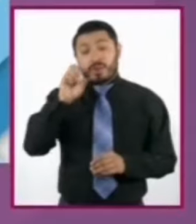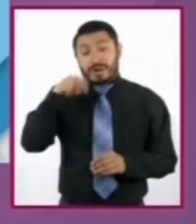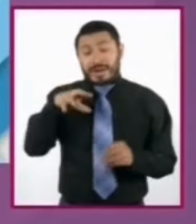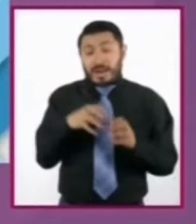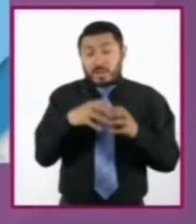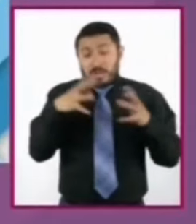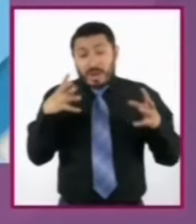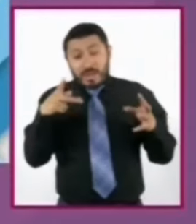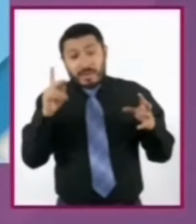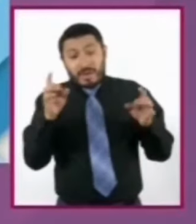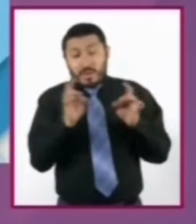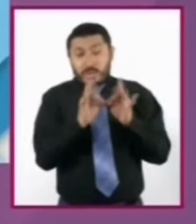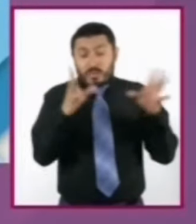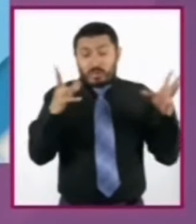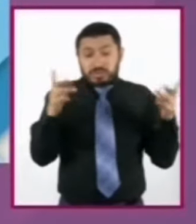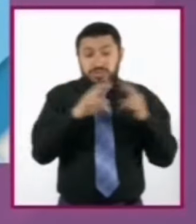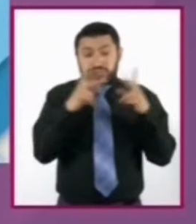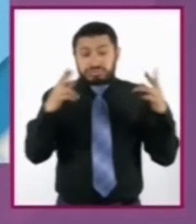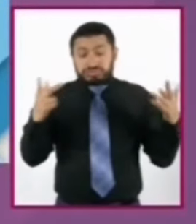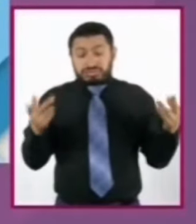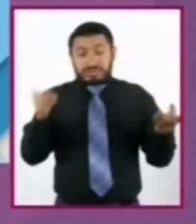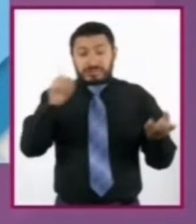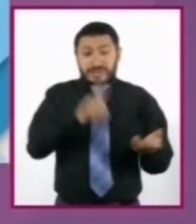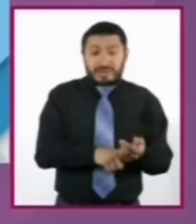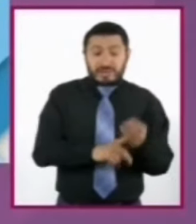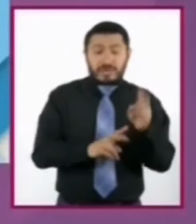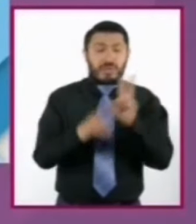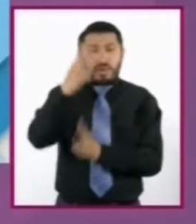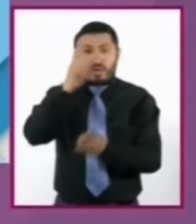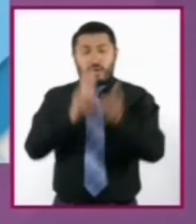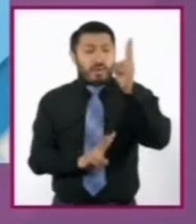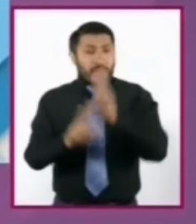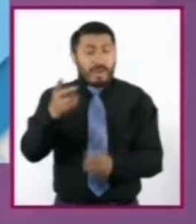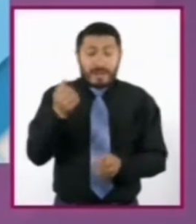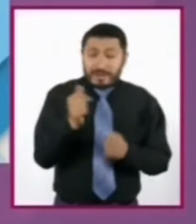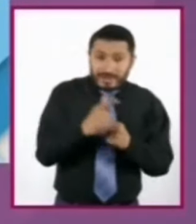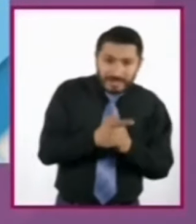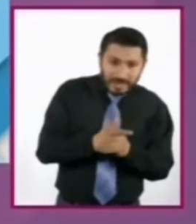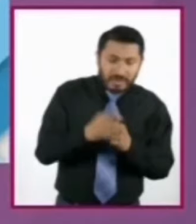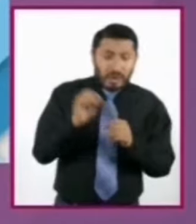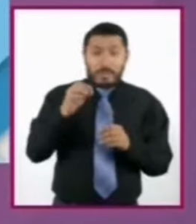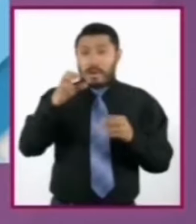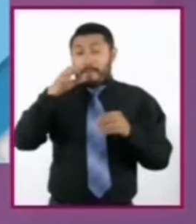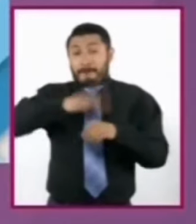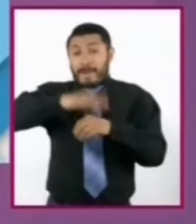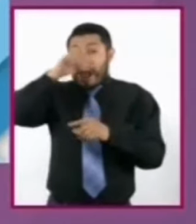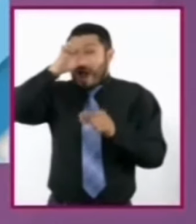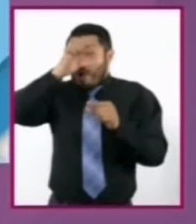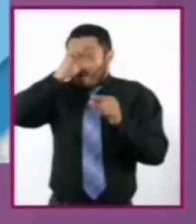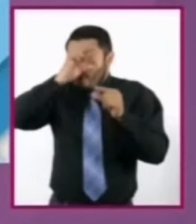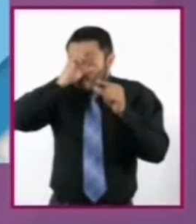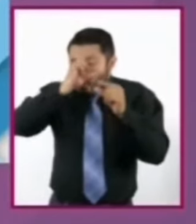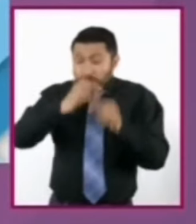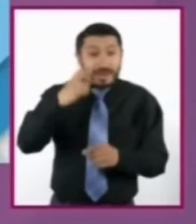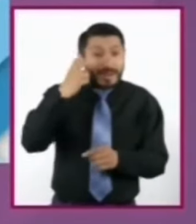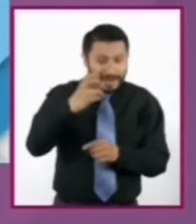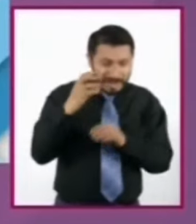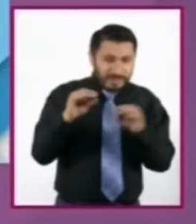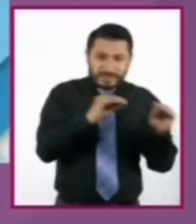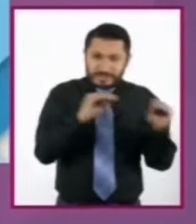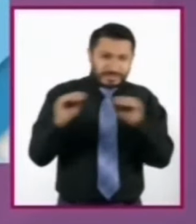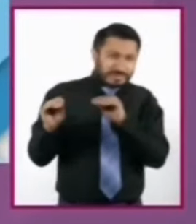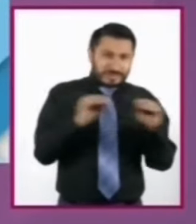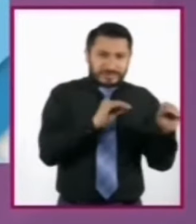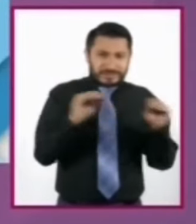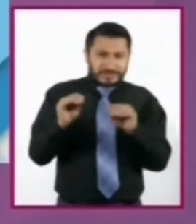se rompía, liberaba organelos celulares vegetales, los cuales son muy pequeños y eran estos los que se movían